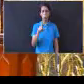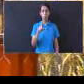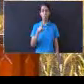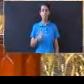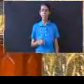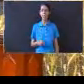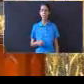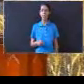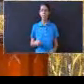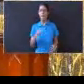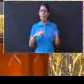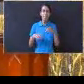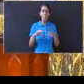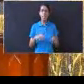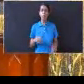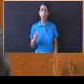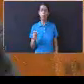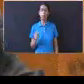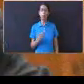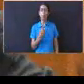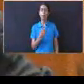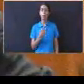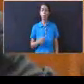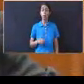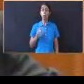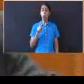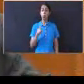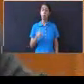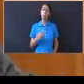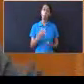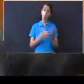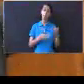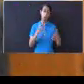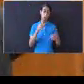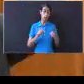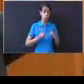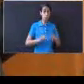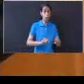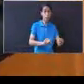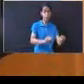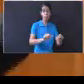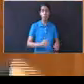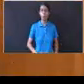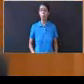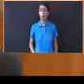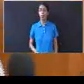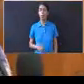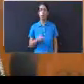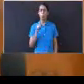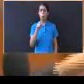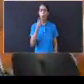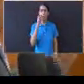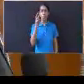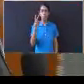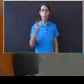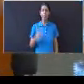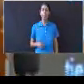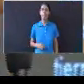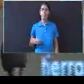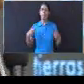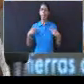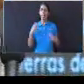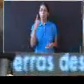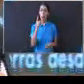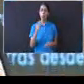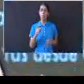Usted activo y todo. Entonces cuando va a un supermercado ve que hay una caja que